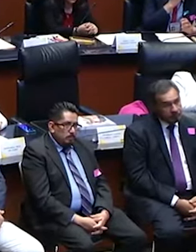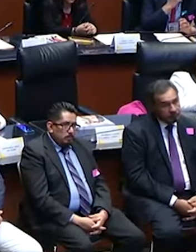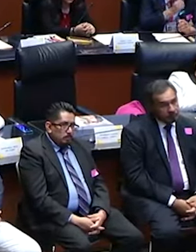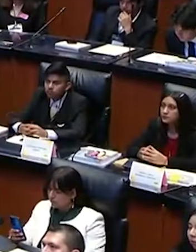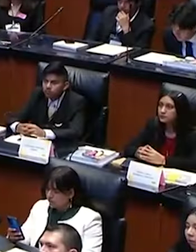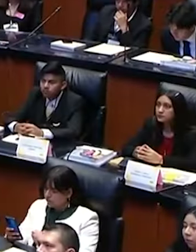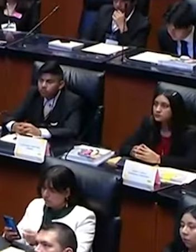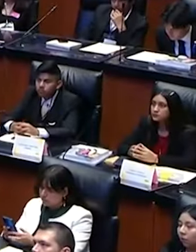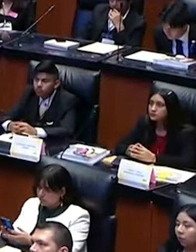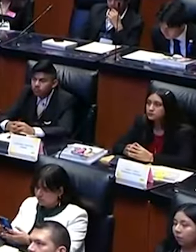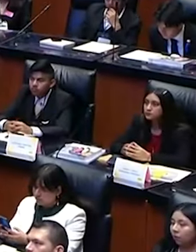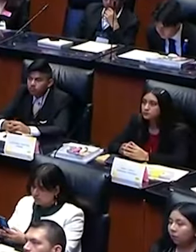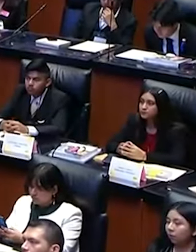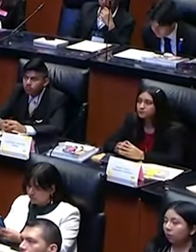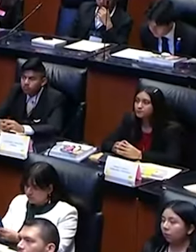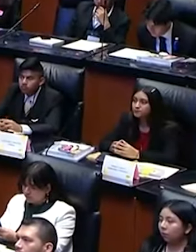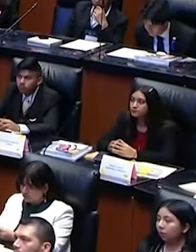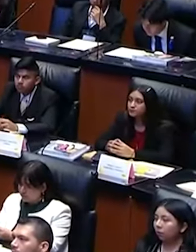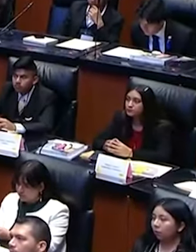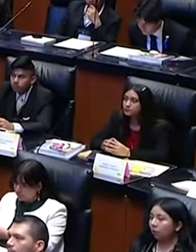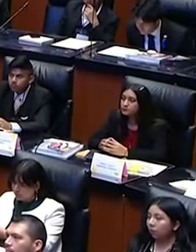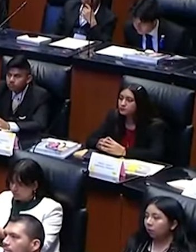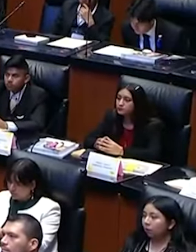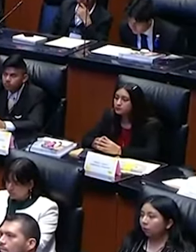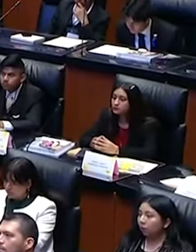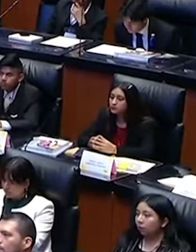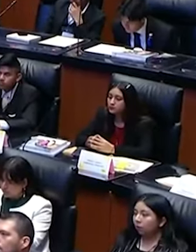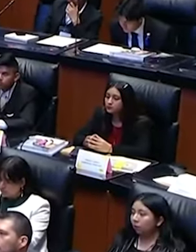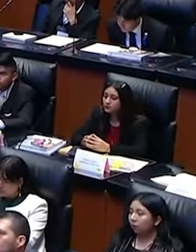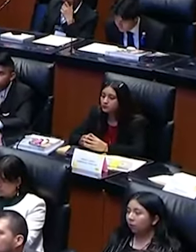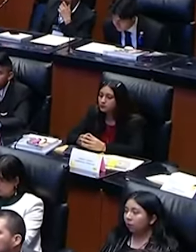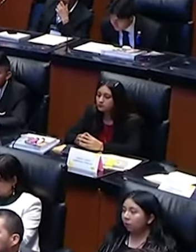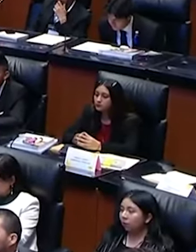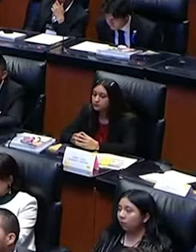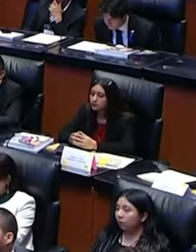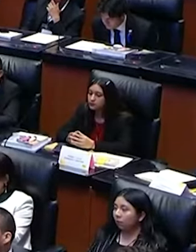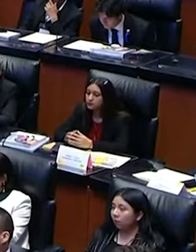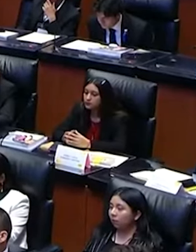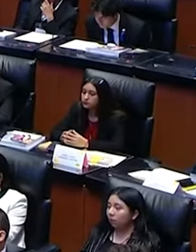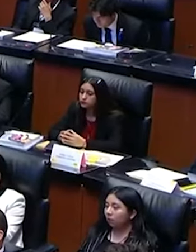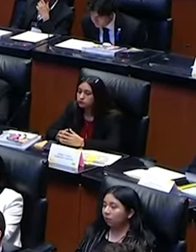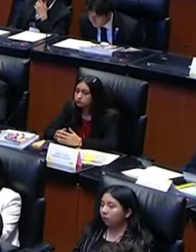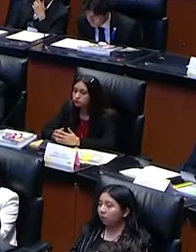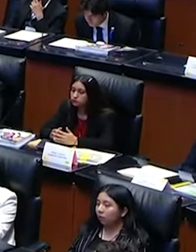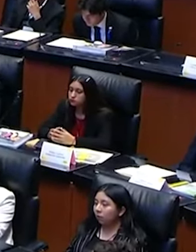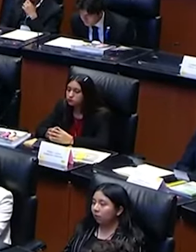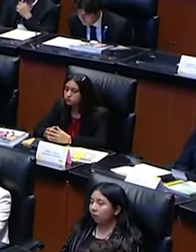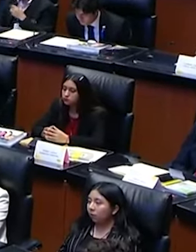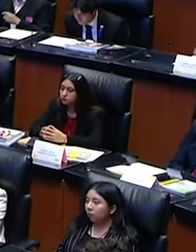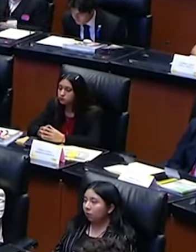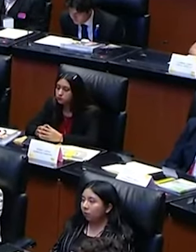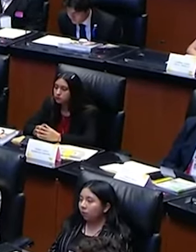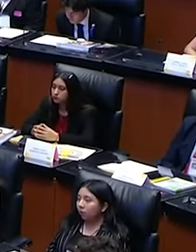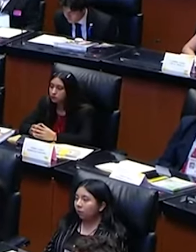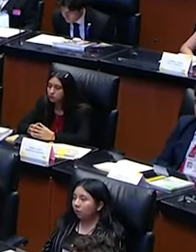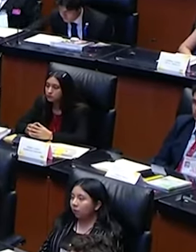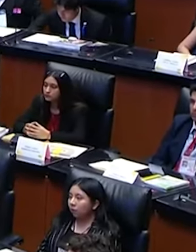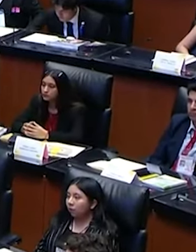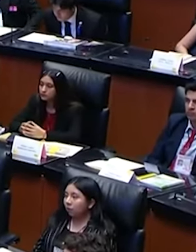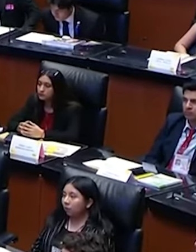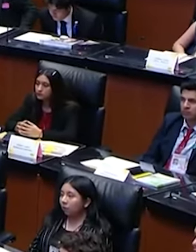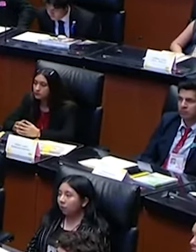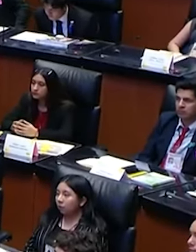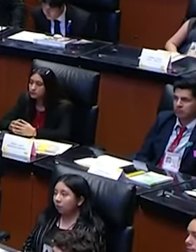40,000 millones de pesos de ahorros para el retiro que no han sido reclamados por personas de 70 años o más por 251 votos a favor